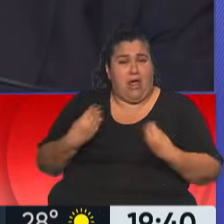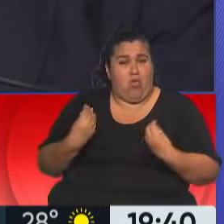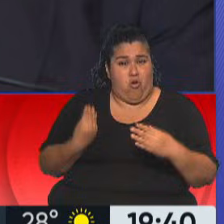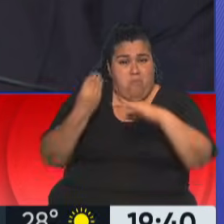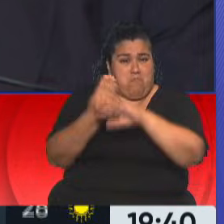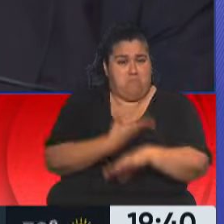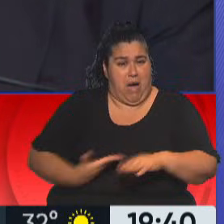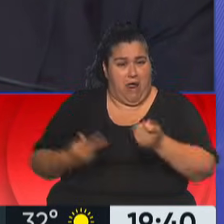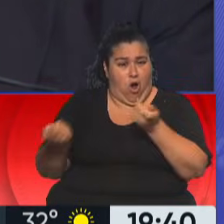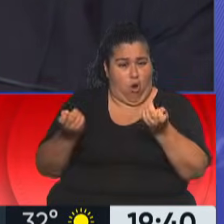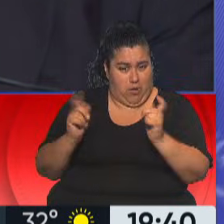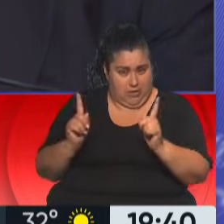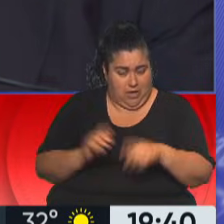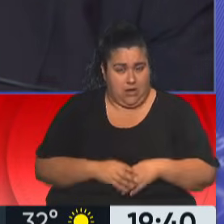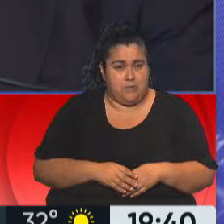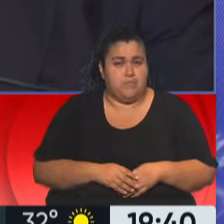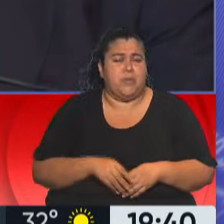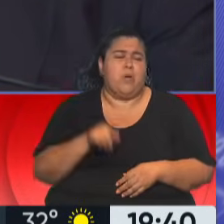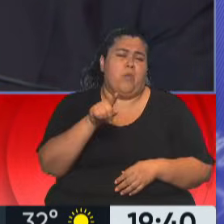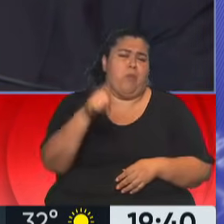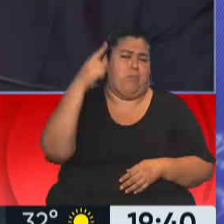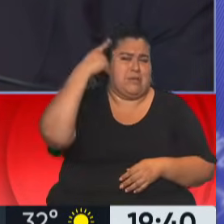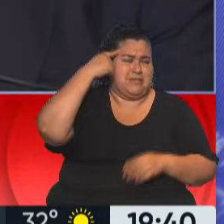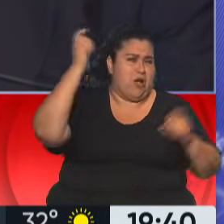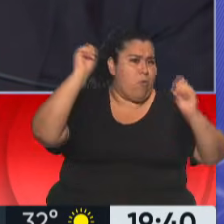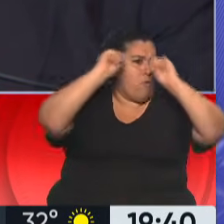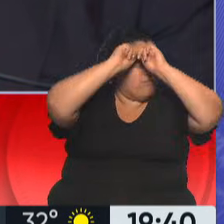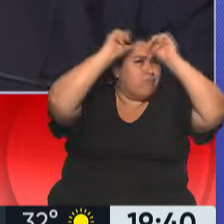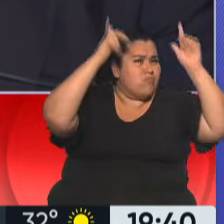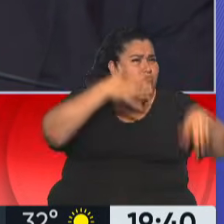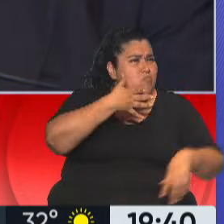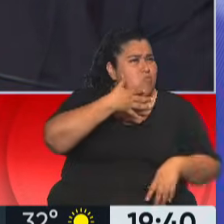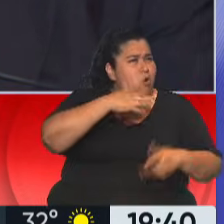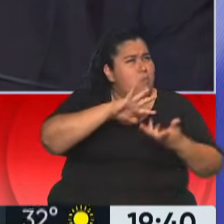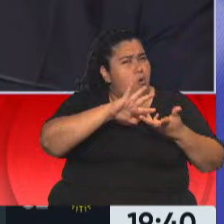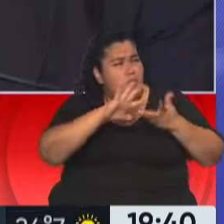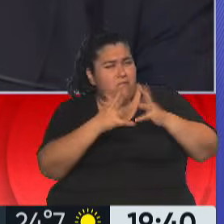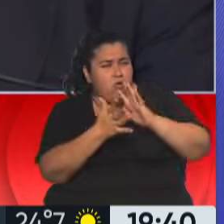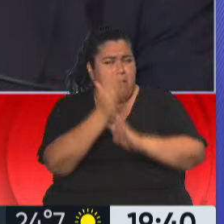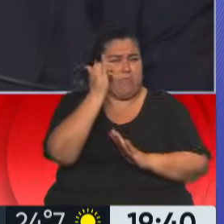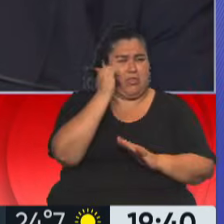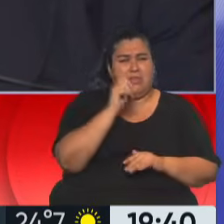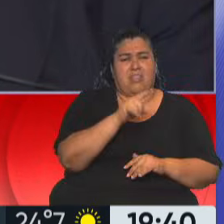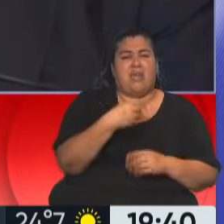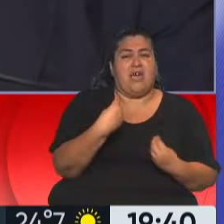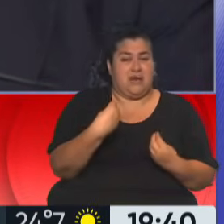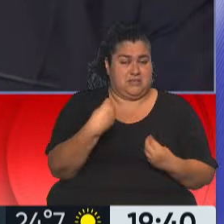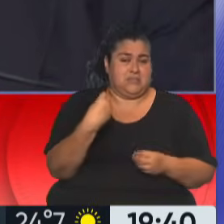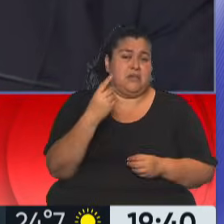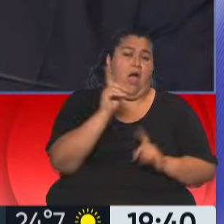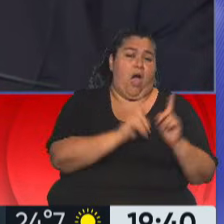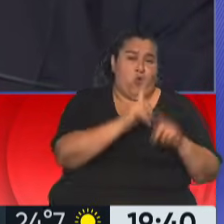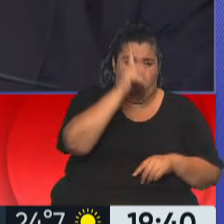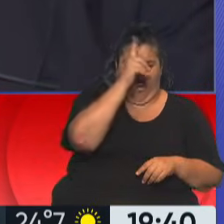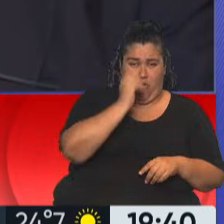una lectura del gobierno de Trump? Mencionábamos también que a priori las fuerzas militares siguen respaldando al,